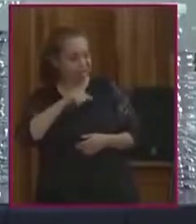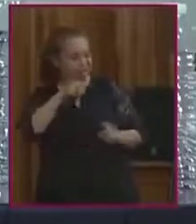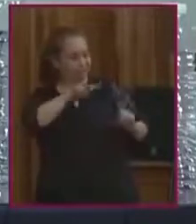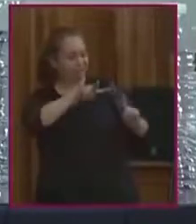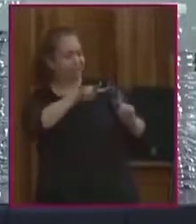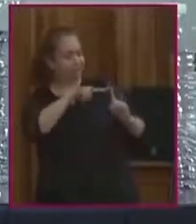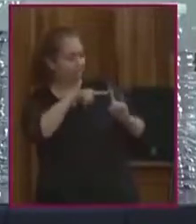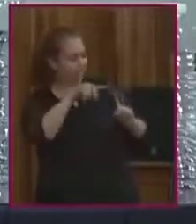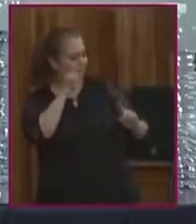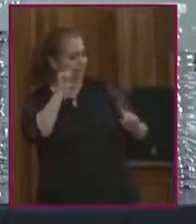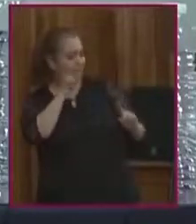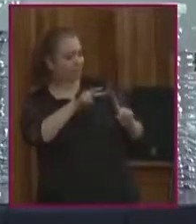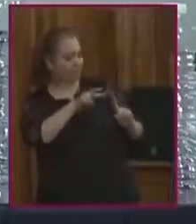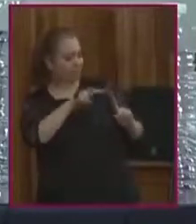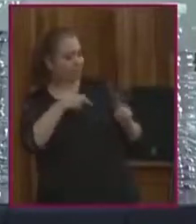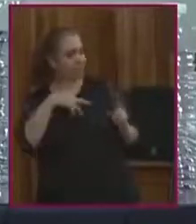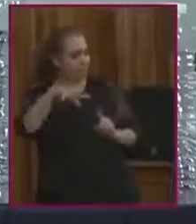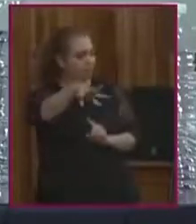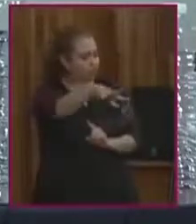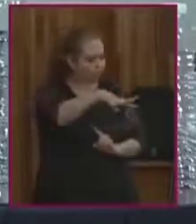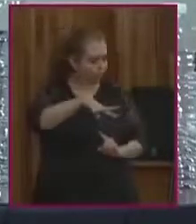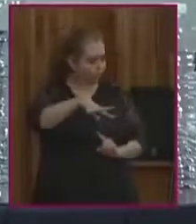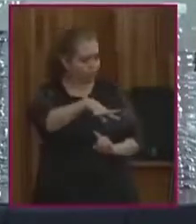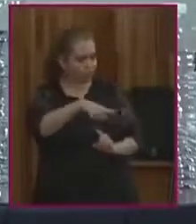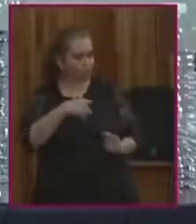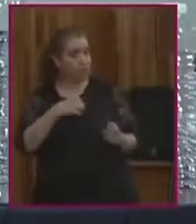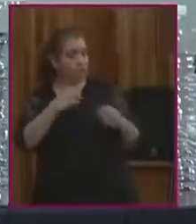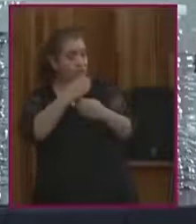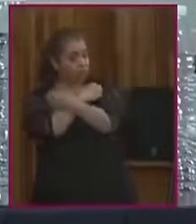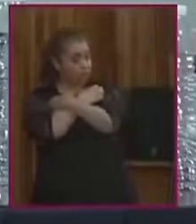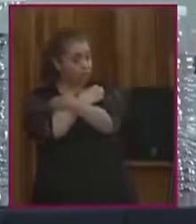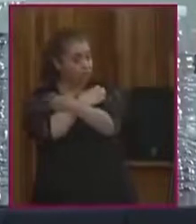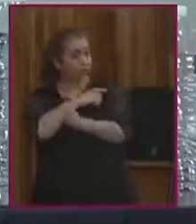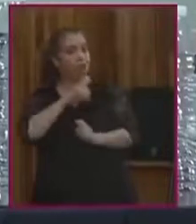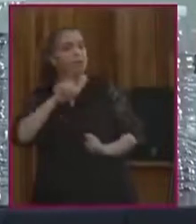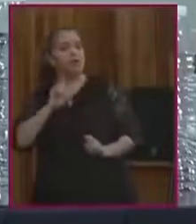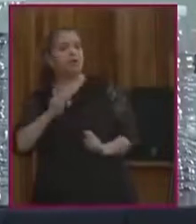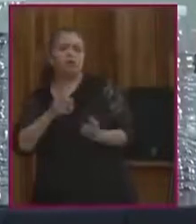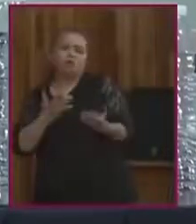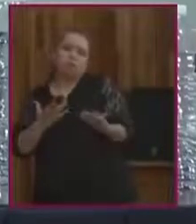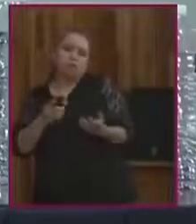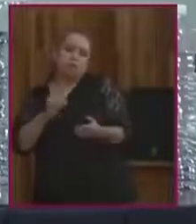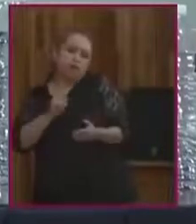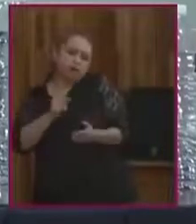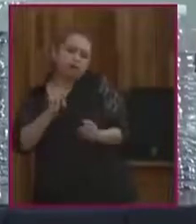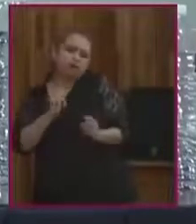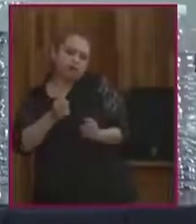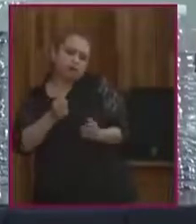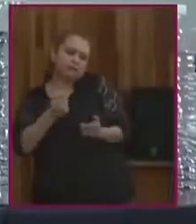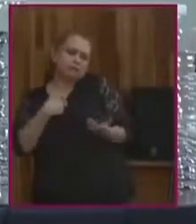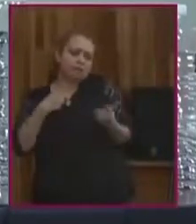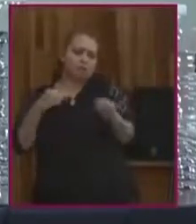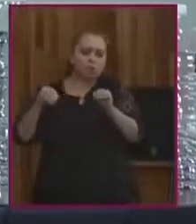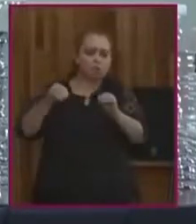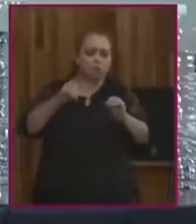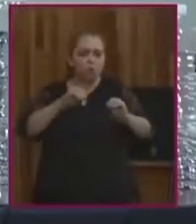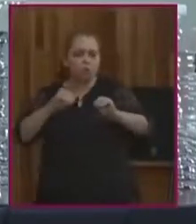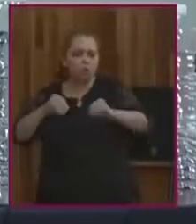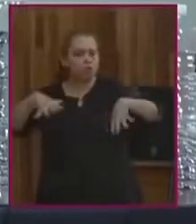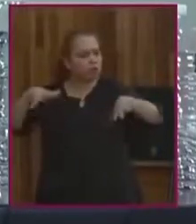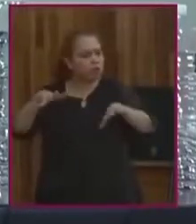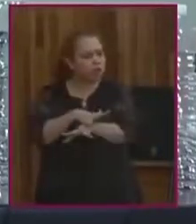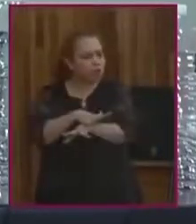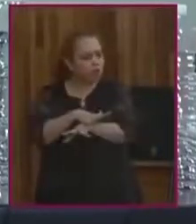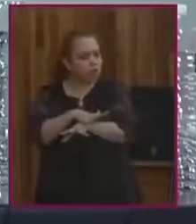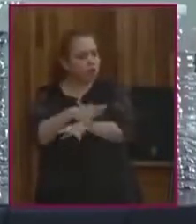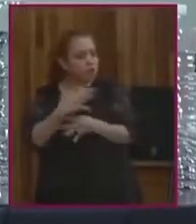veo de mi disciplina la educación y en este caso este movimiento, este cambio tan